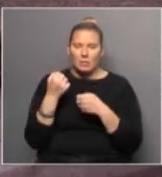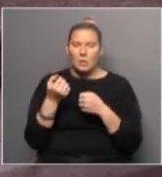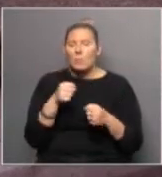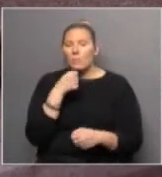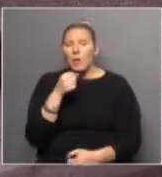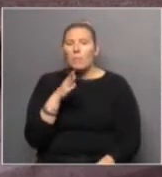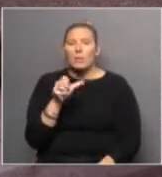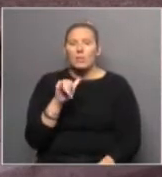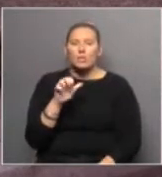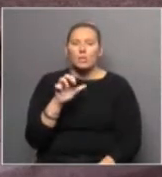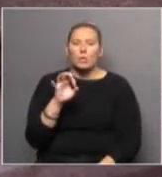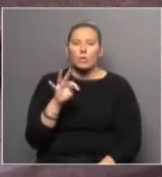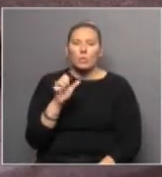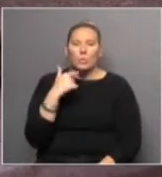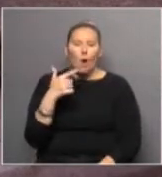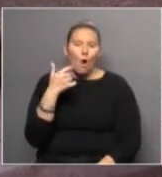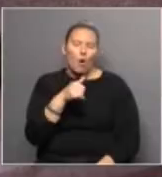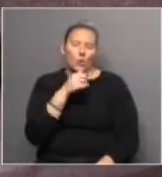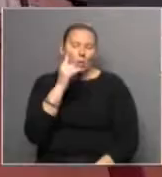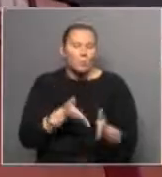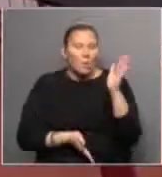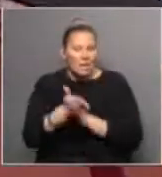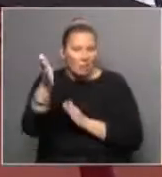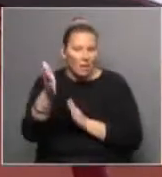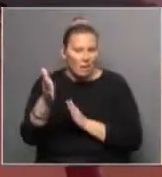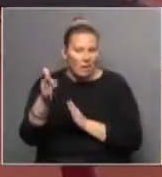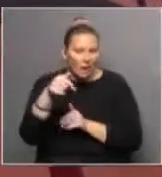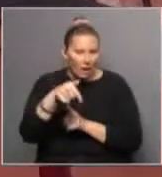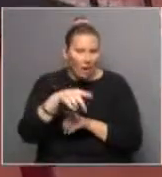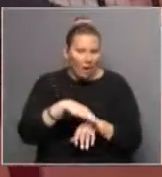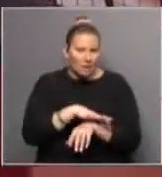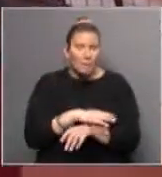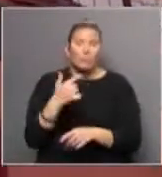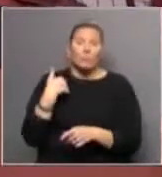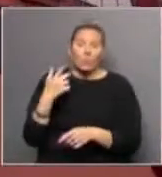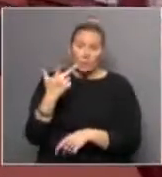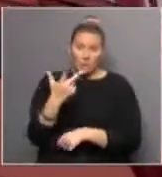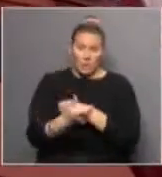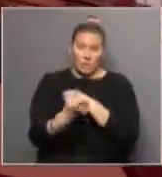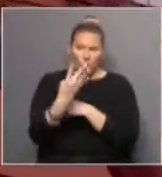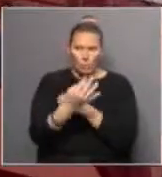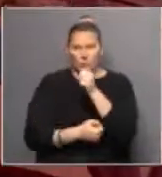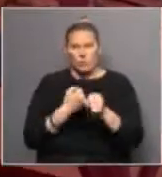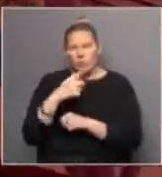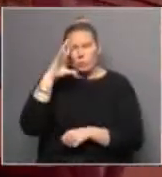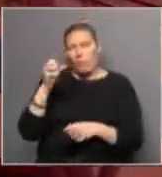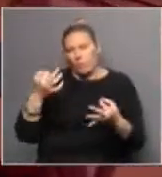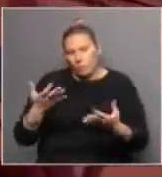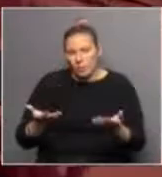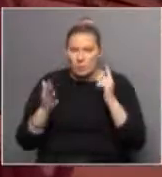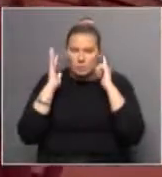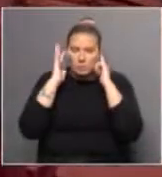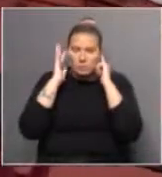Bueno, contanos primero tu escapada del jardín acá y después nos vamos al Peyote. Bueno, cuando tenía 3 o 4 años, no recuerdo exactamente,